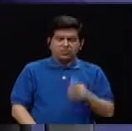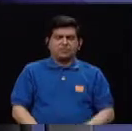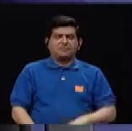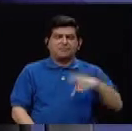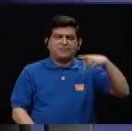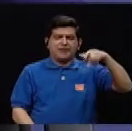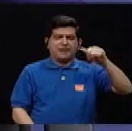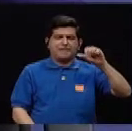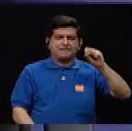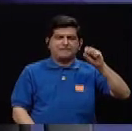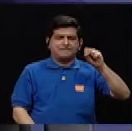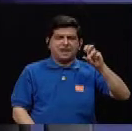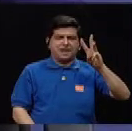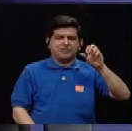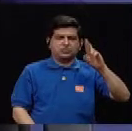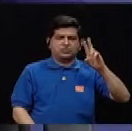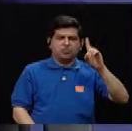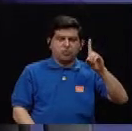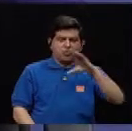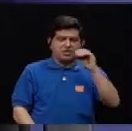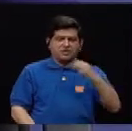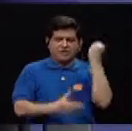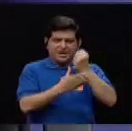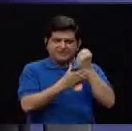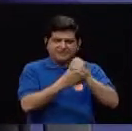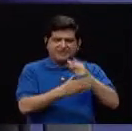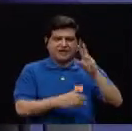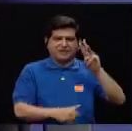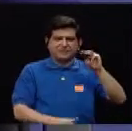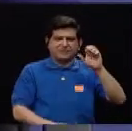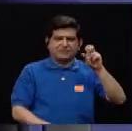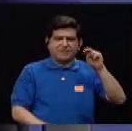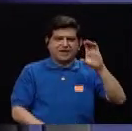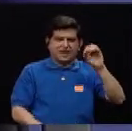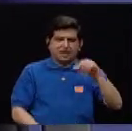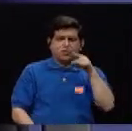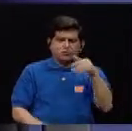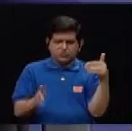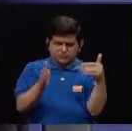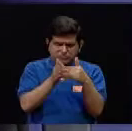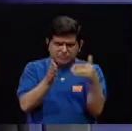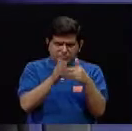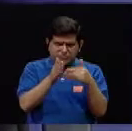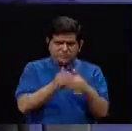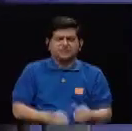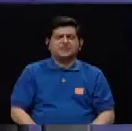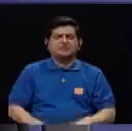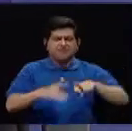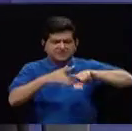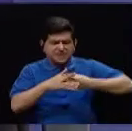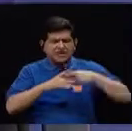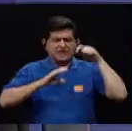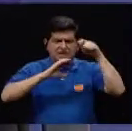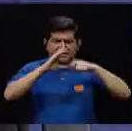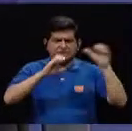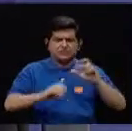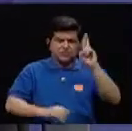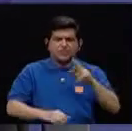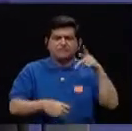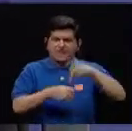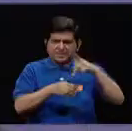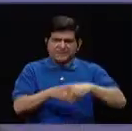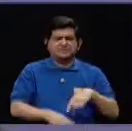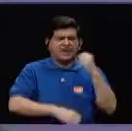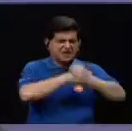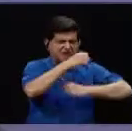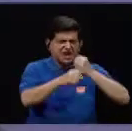en Password como en Asesinato en el Meneo. Precisamente Alejandra, pues sos parte de ese reinicio del cine costarricense cuando después de la década de los